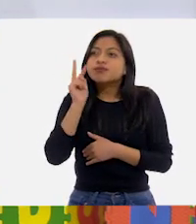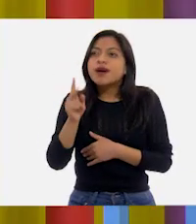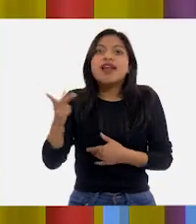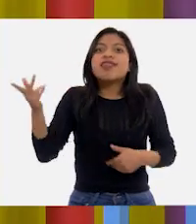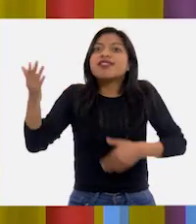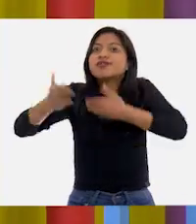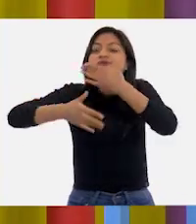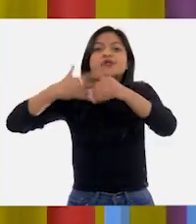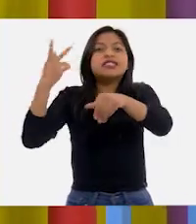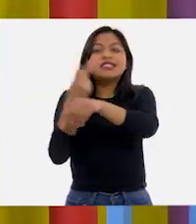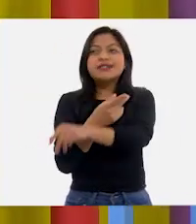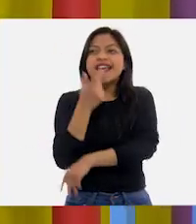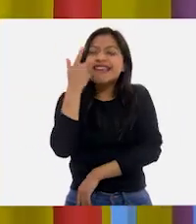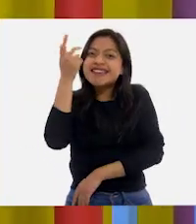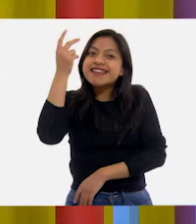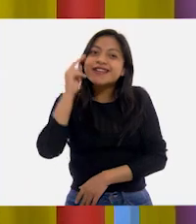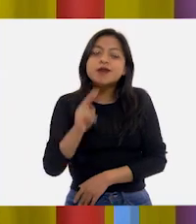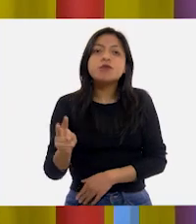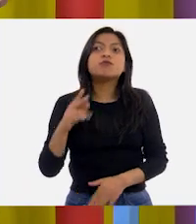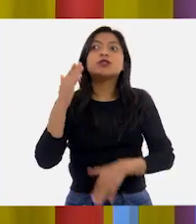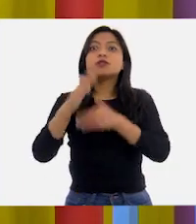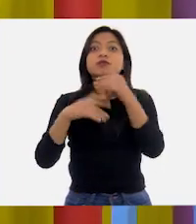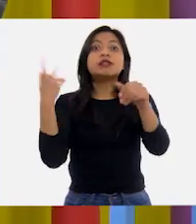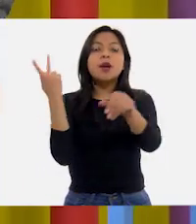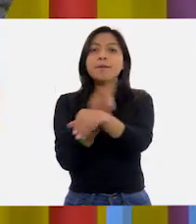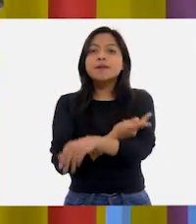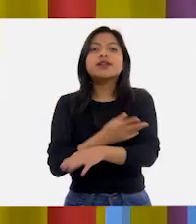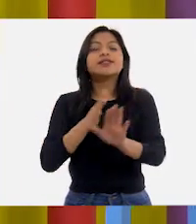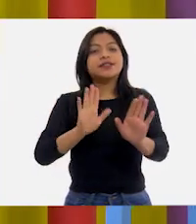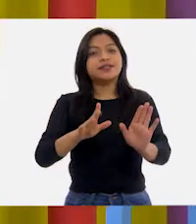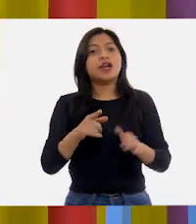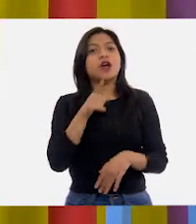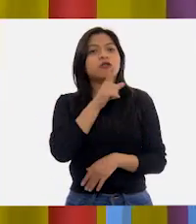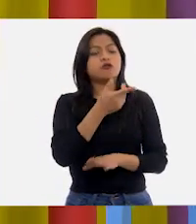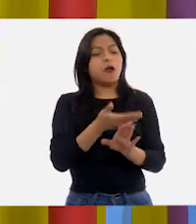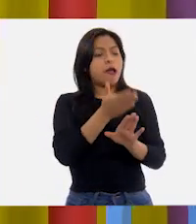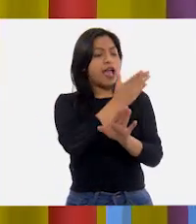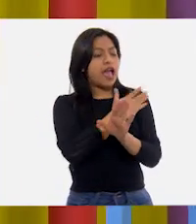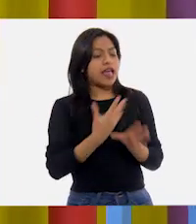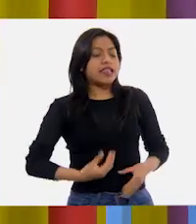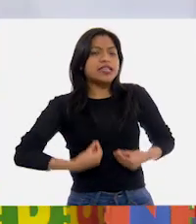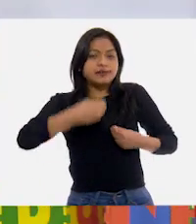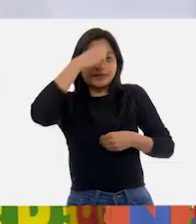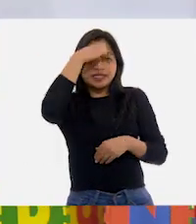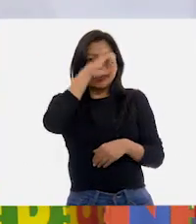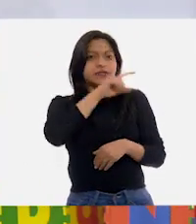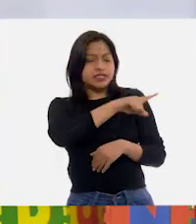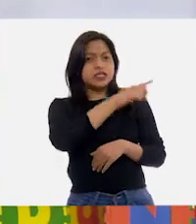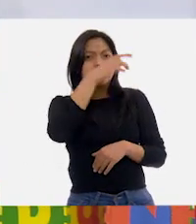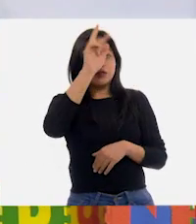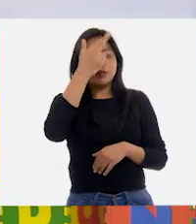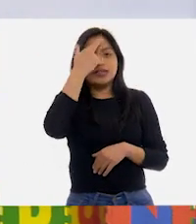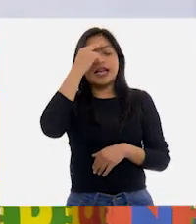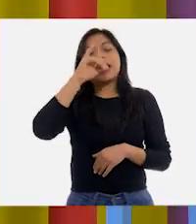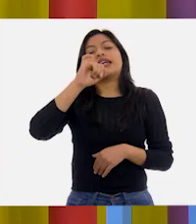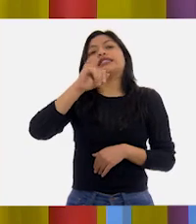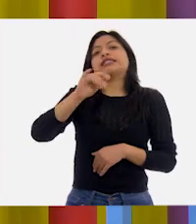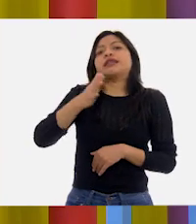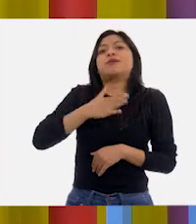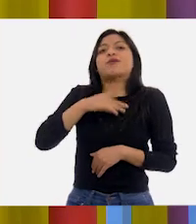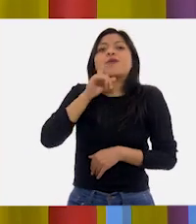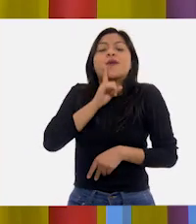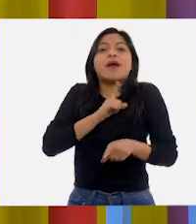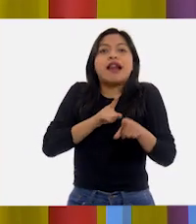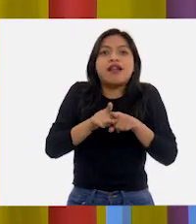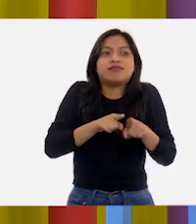historia. Yo también quisiera saber qué va a pasar, qué le pasó. ¿Te recordó alguna vivencia personal? Sí, por supuesto. Mi hermana era una niña